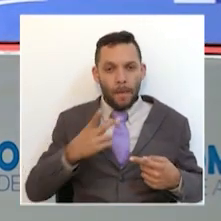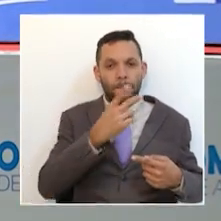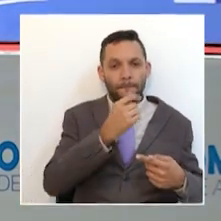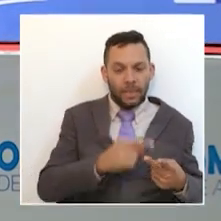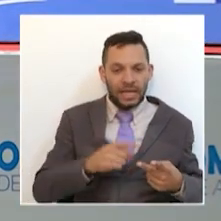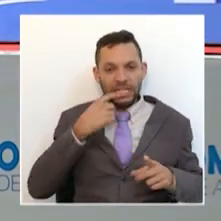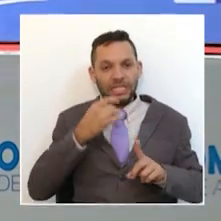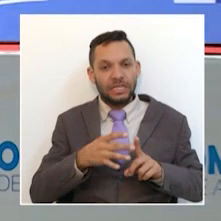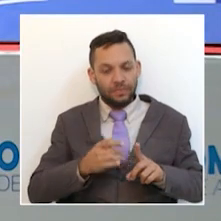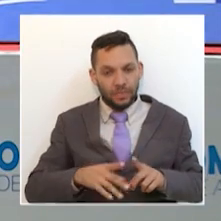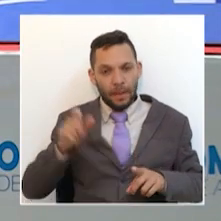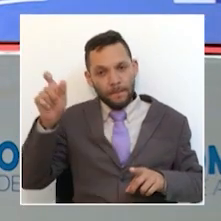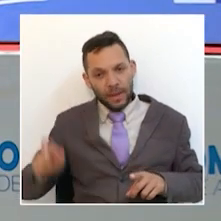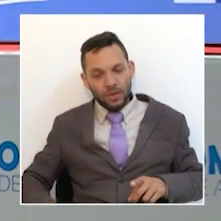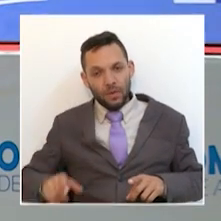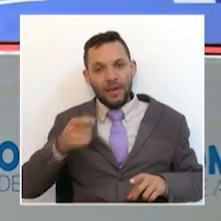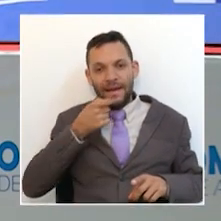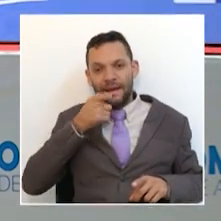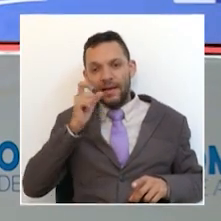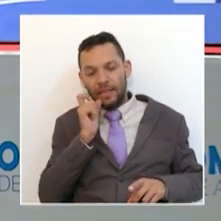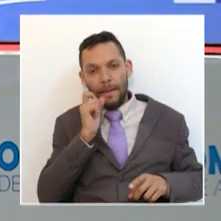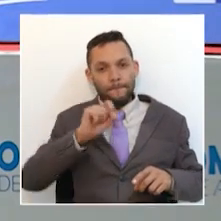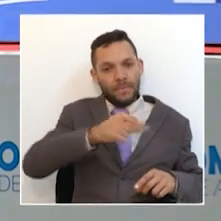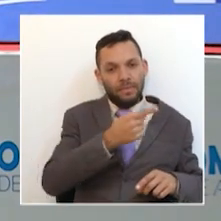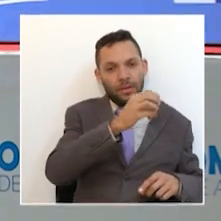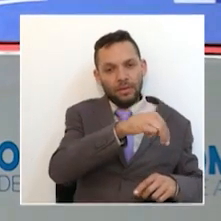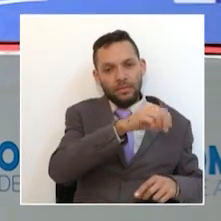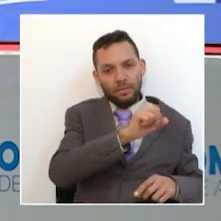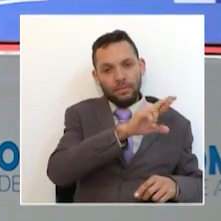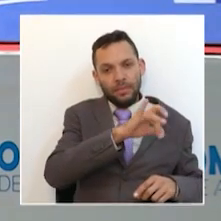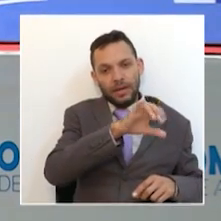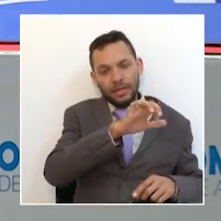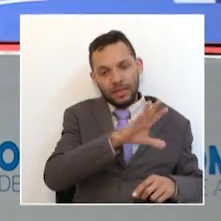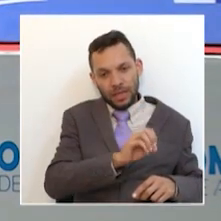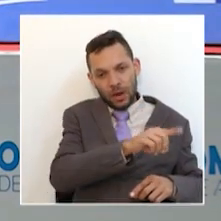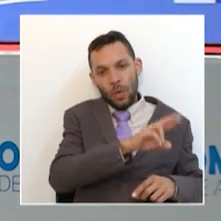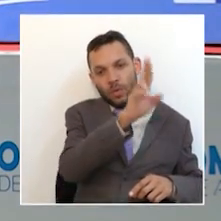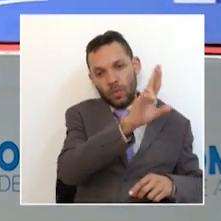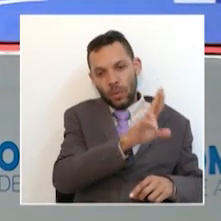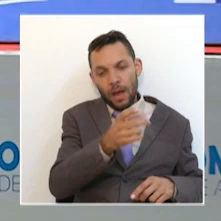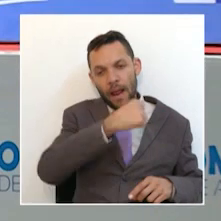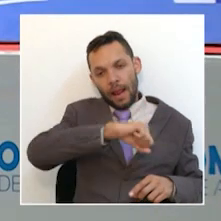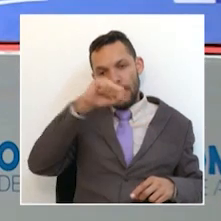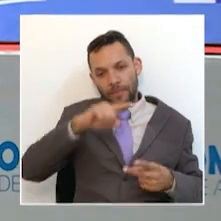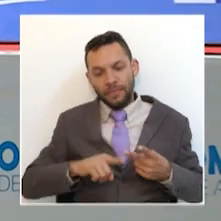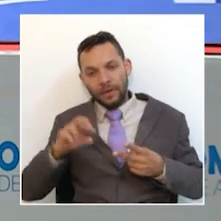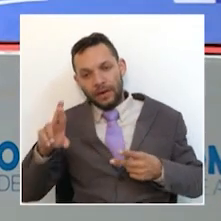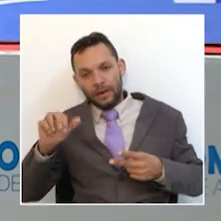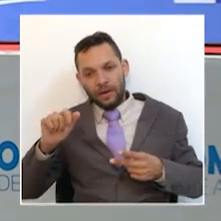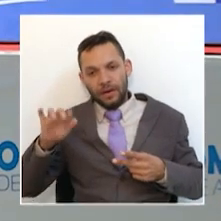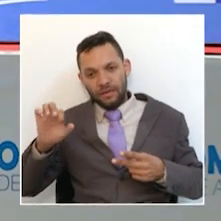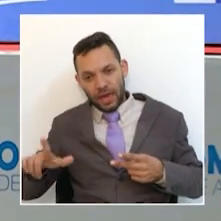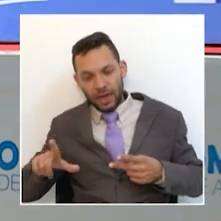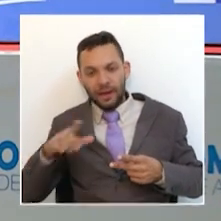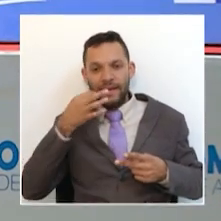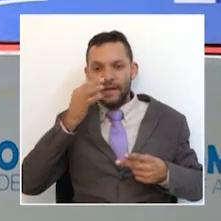3 caldenses. Solo que el primero de ellos, Marcelo, corre por Risaralda, de manera que el oro es para Risaralda, la plata para Rafael, su hermano, para Caldas,